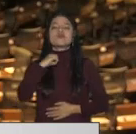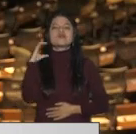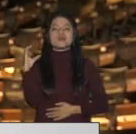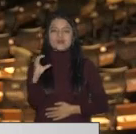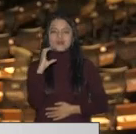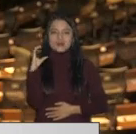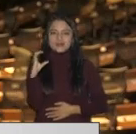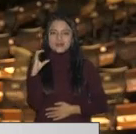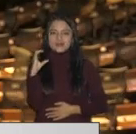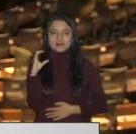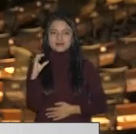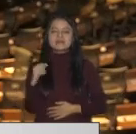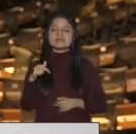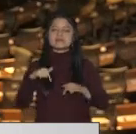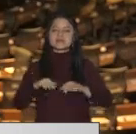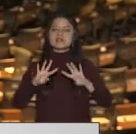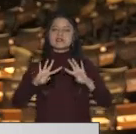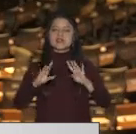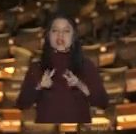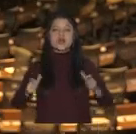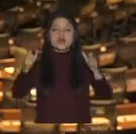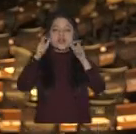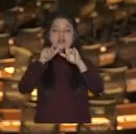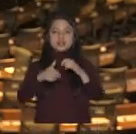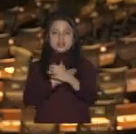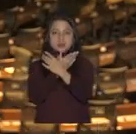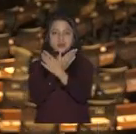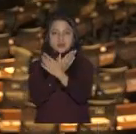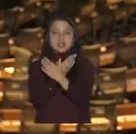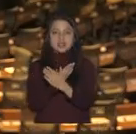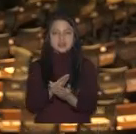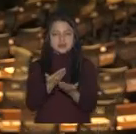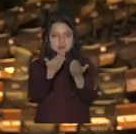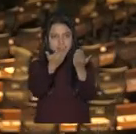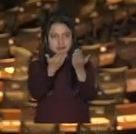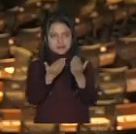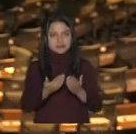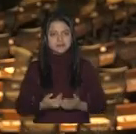Colombia. Desde el Congreso de la República nos despedimos. Margarita, usted tiene más noticias.